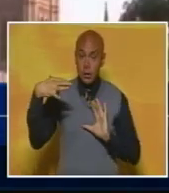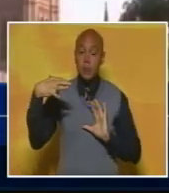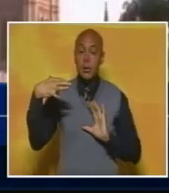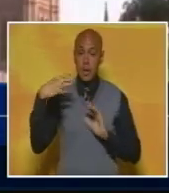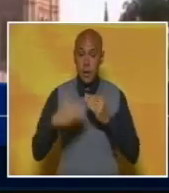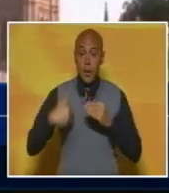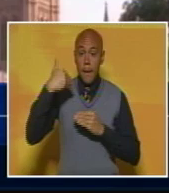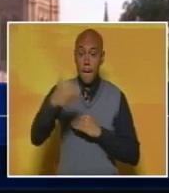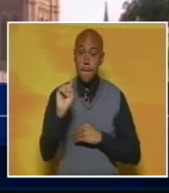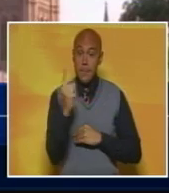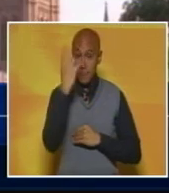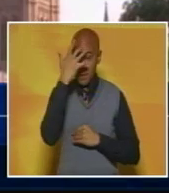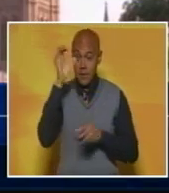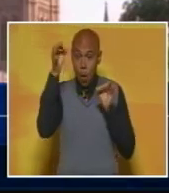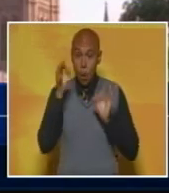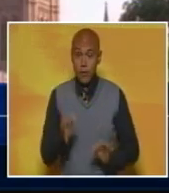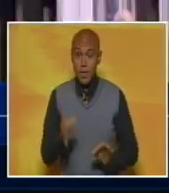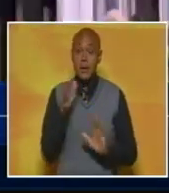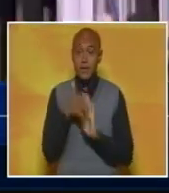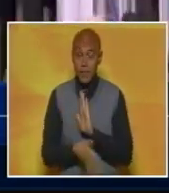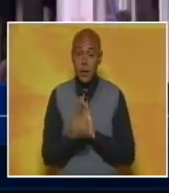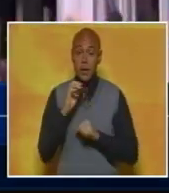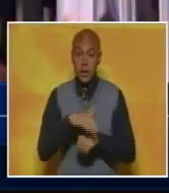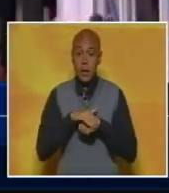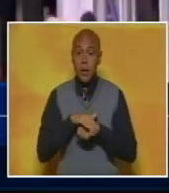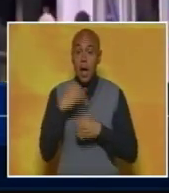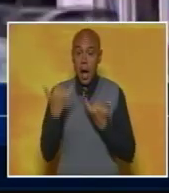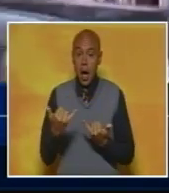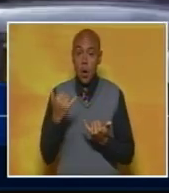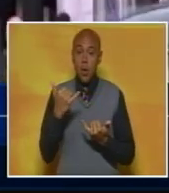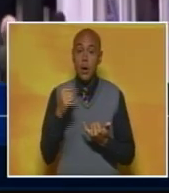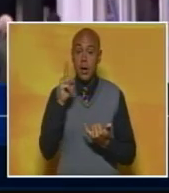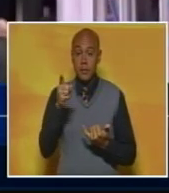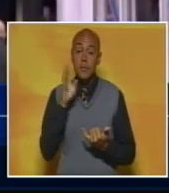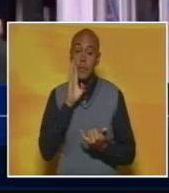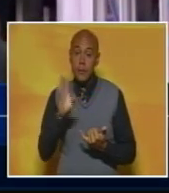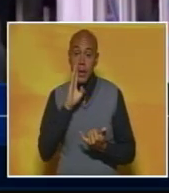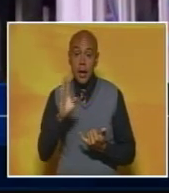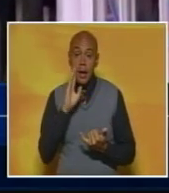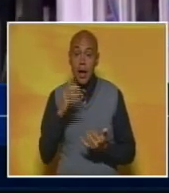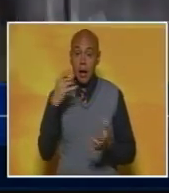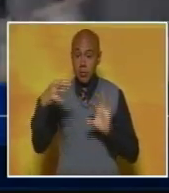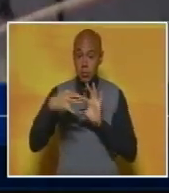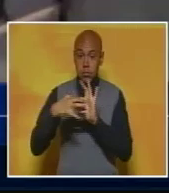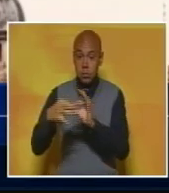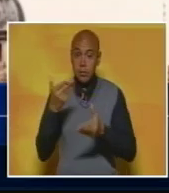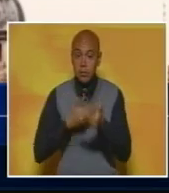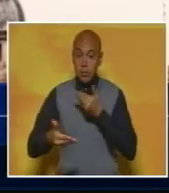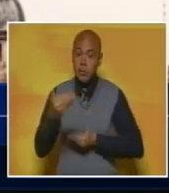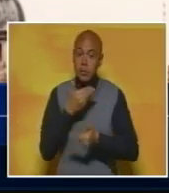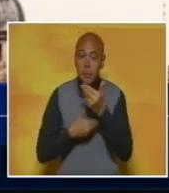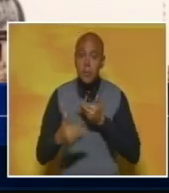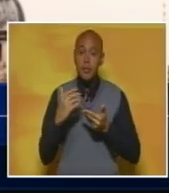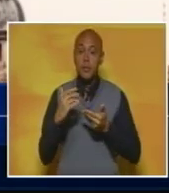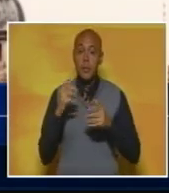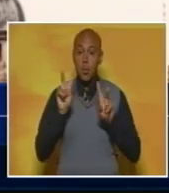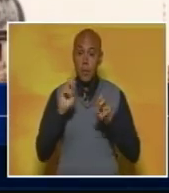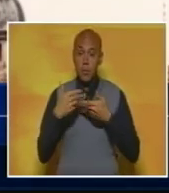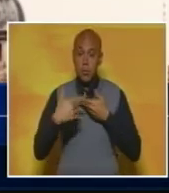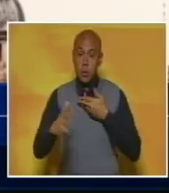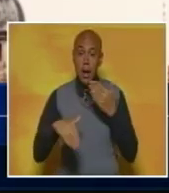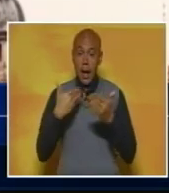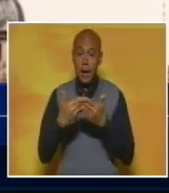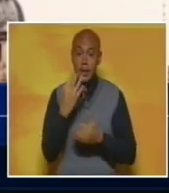próximo 1 de febrero y la nación negociará la futura relación con Bruselas durante un periodo de transición que se extenderá hasta